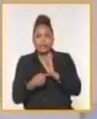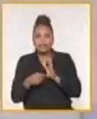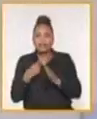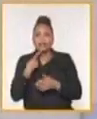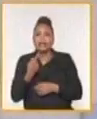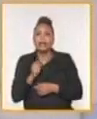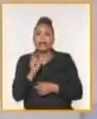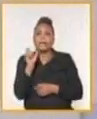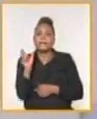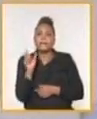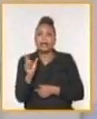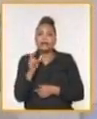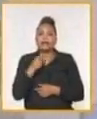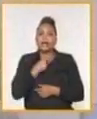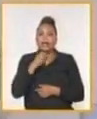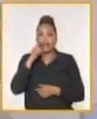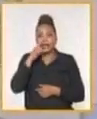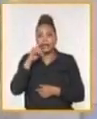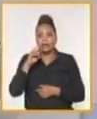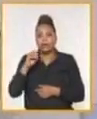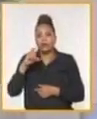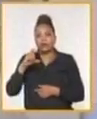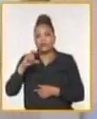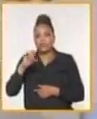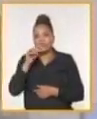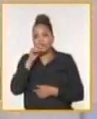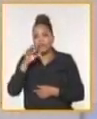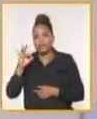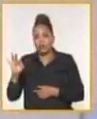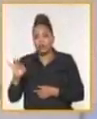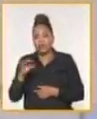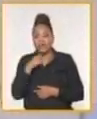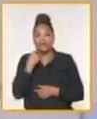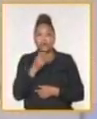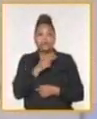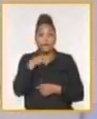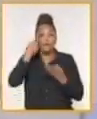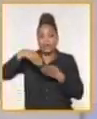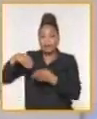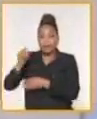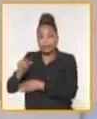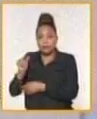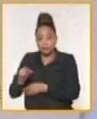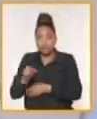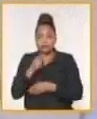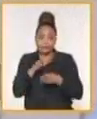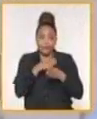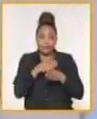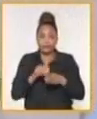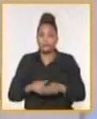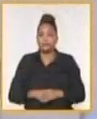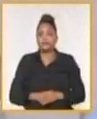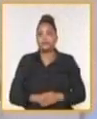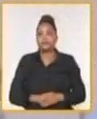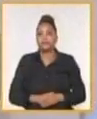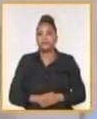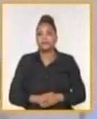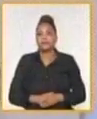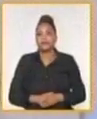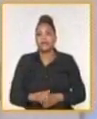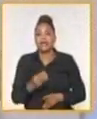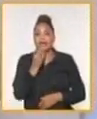por un experto israelita publicado en la BBC el 9 de junio de este año. Israelí,